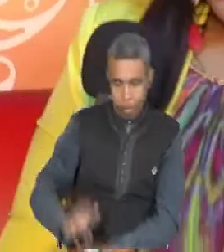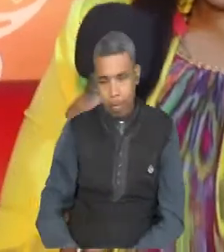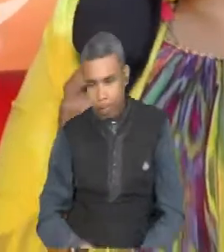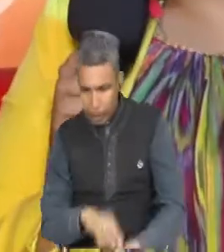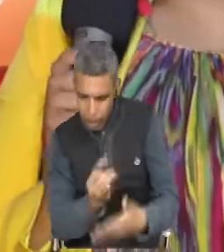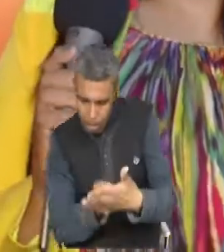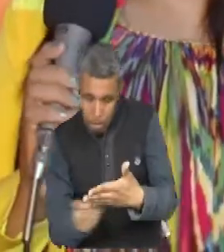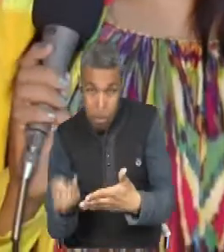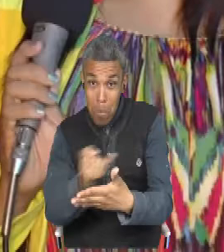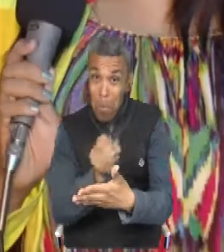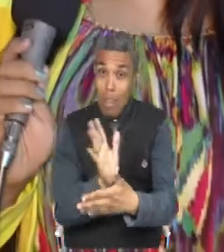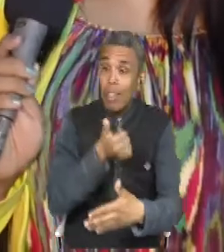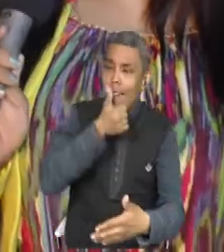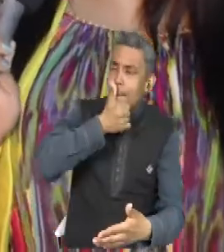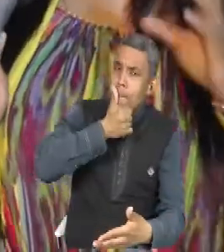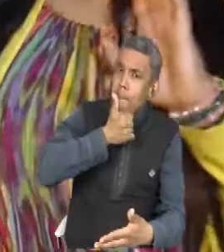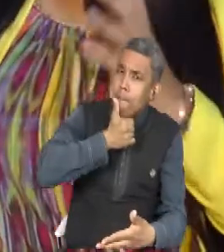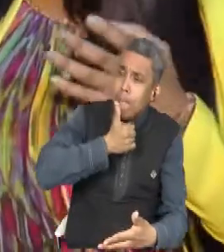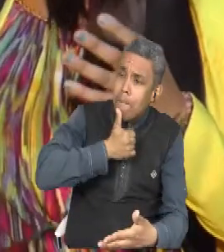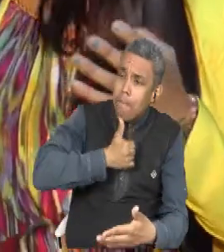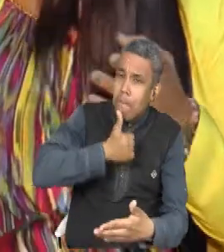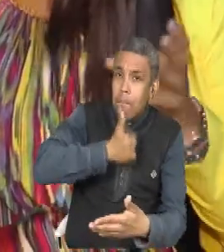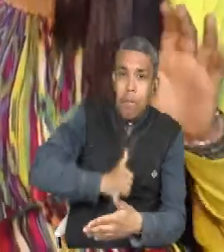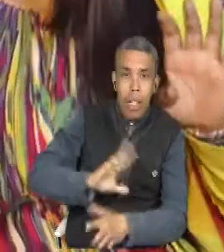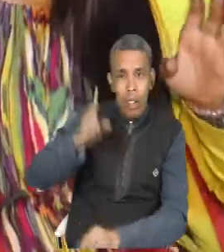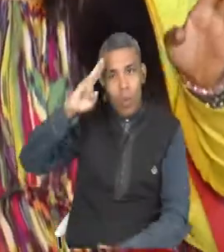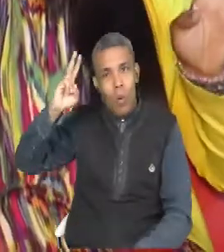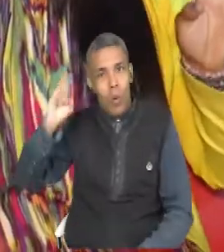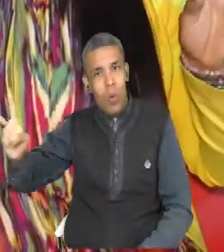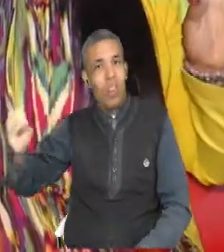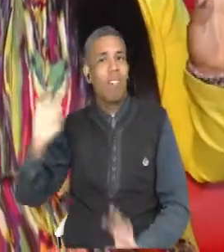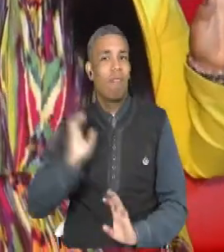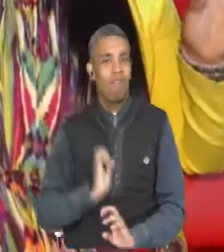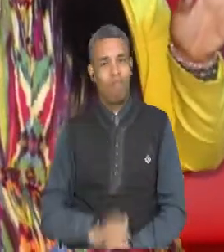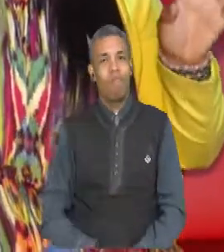una pregunta, Omar. Las personas en Barranca Bermeja están así como muy